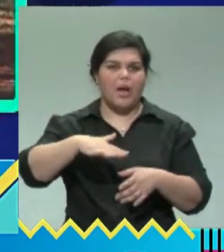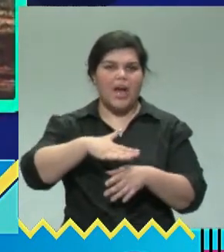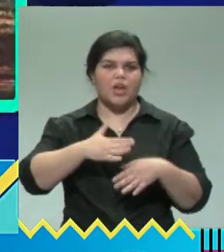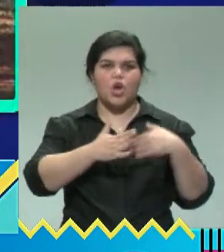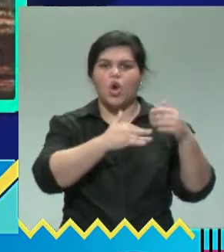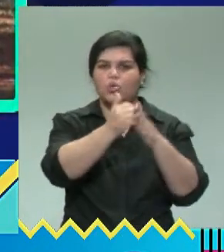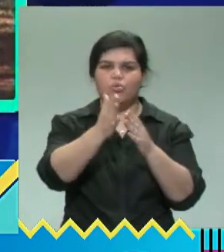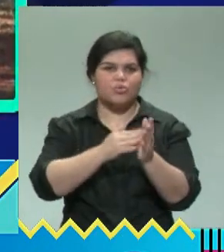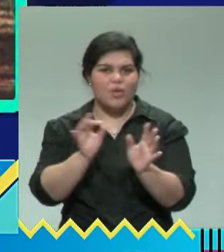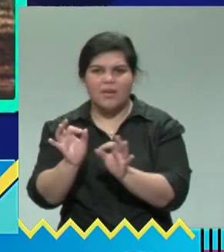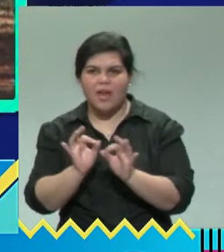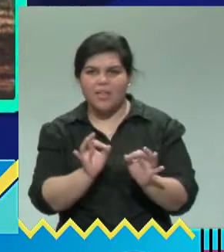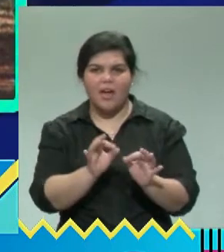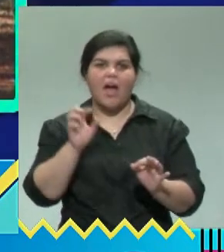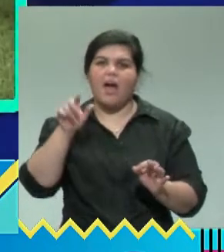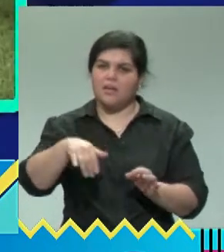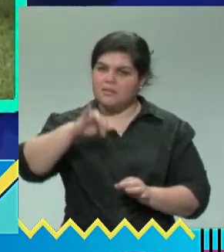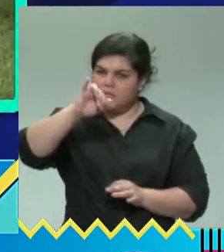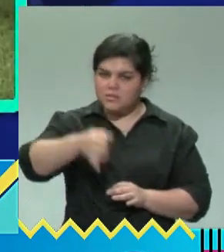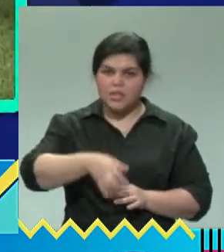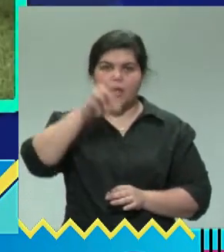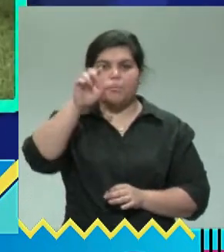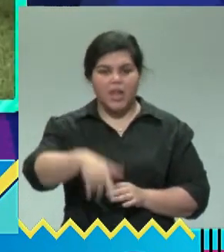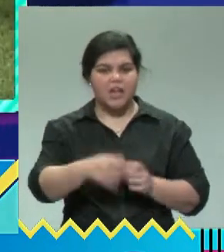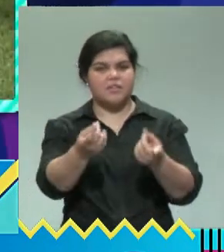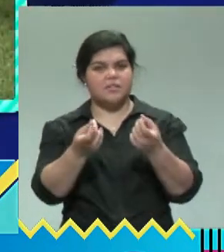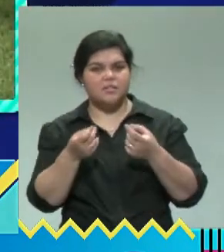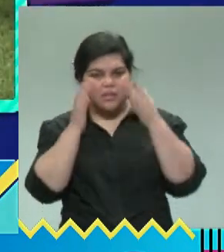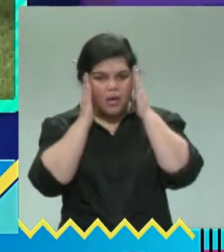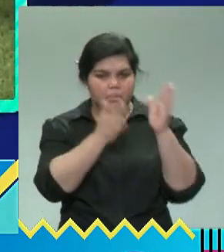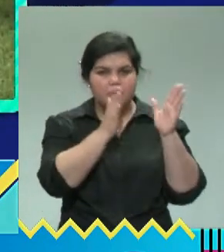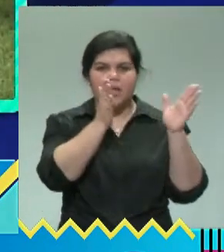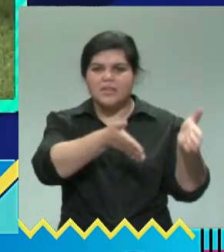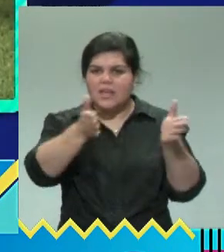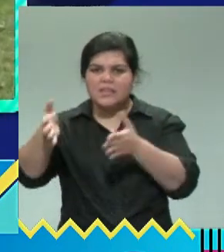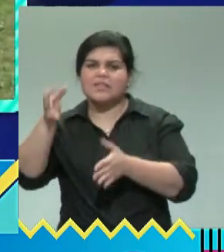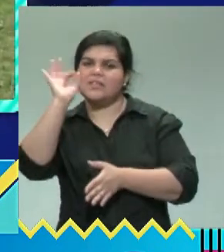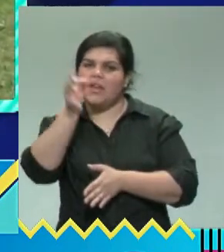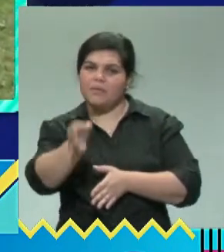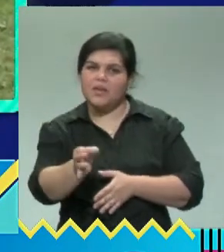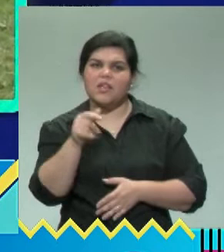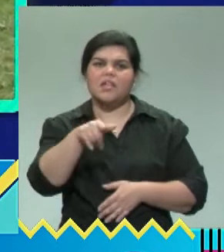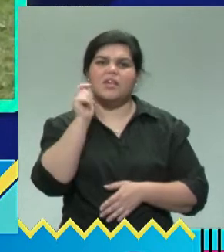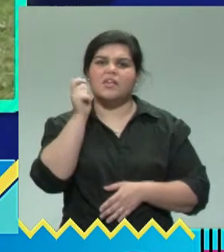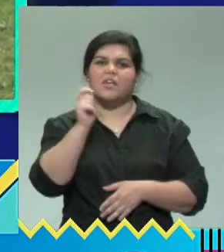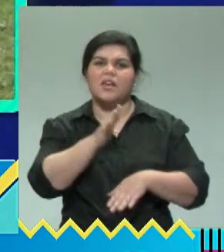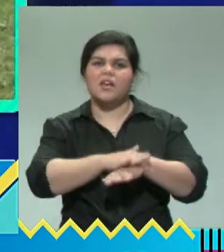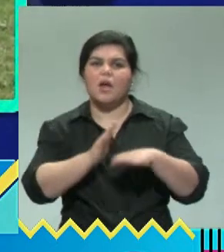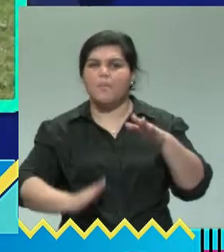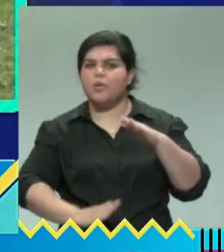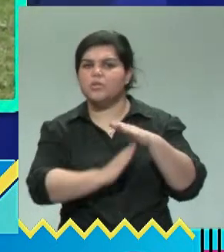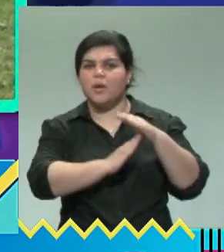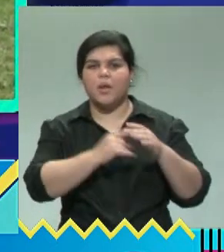enorme desafío de planificación. Los actores centrales en todo esto no dejan de ser los municipios, quienes